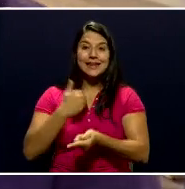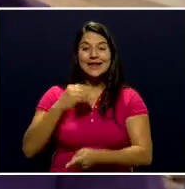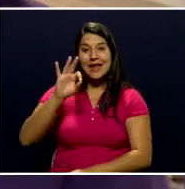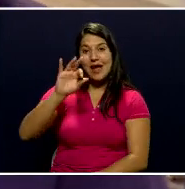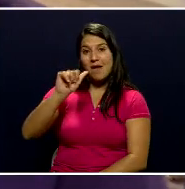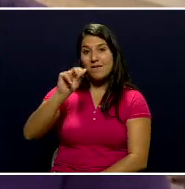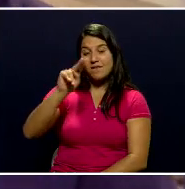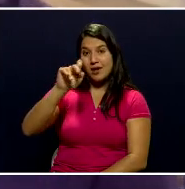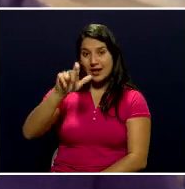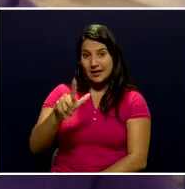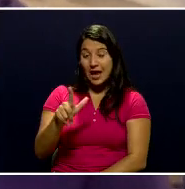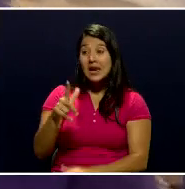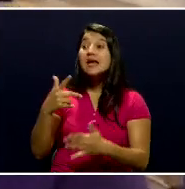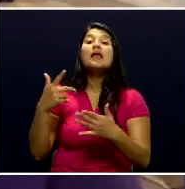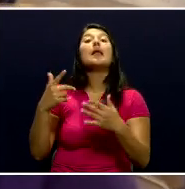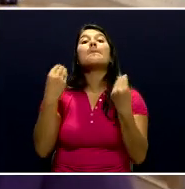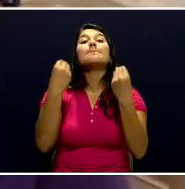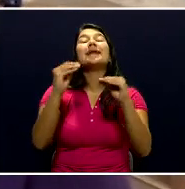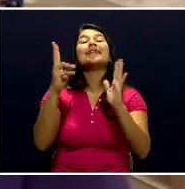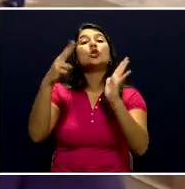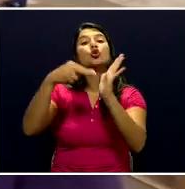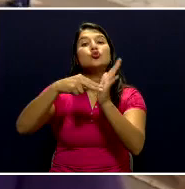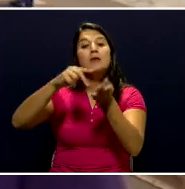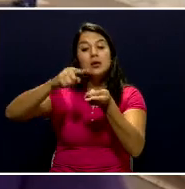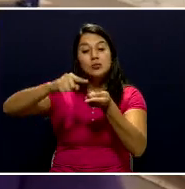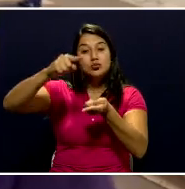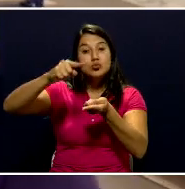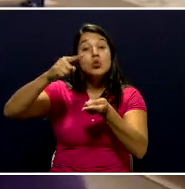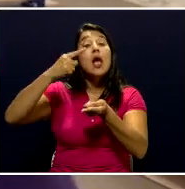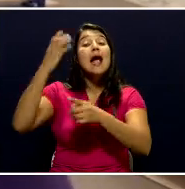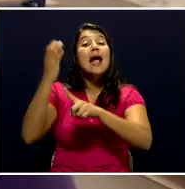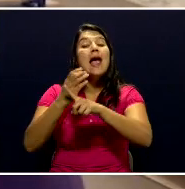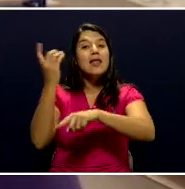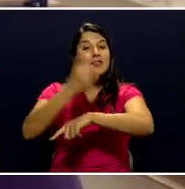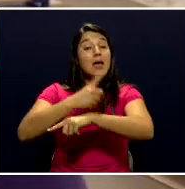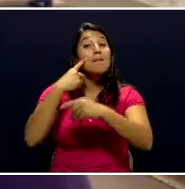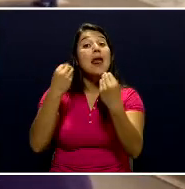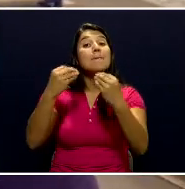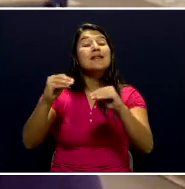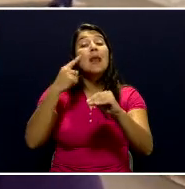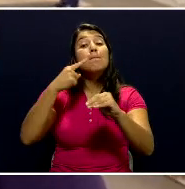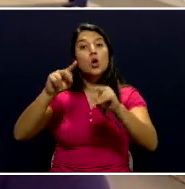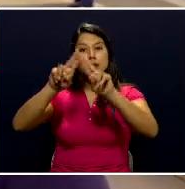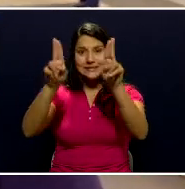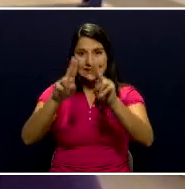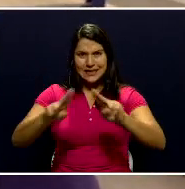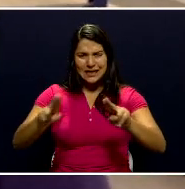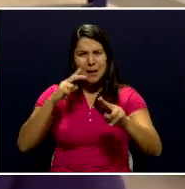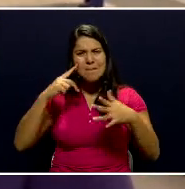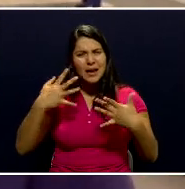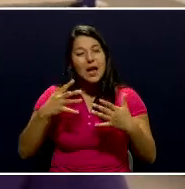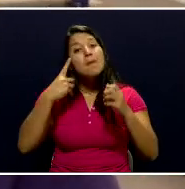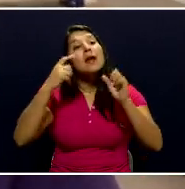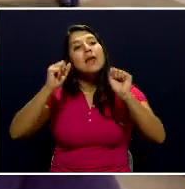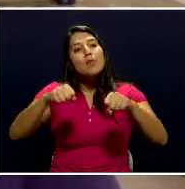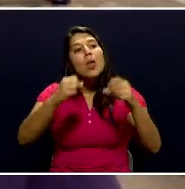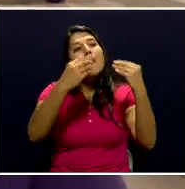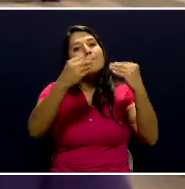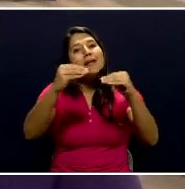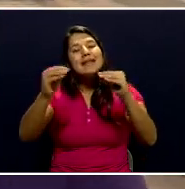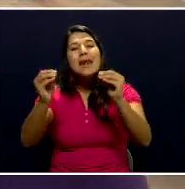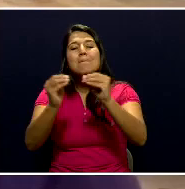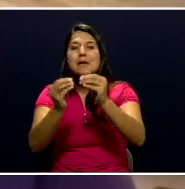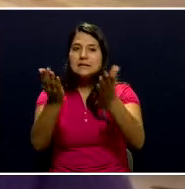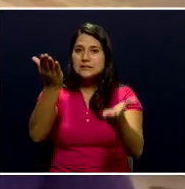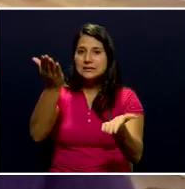disposición del público 2.000 botellas por día para la venta en línea. Esto con el fin de que sea una distribución equitativa, ¿verdad?, de